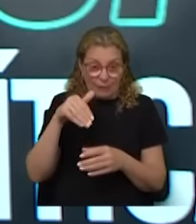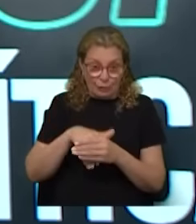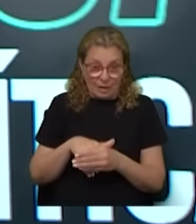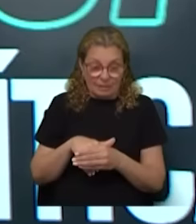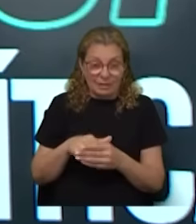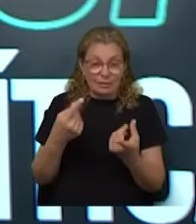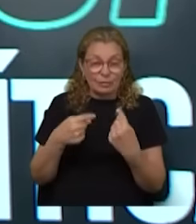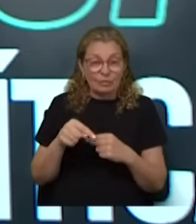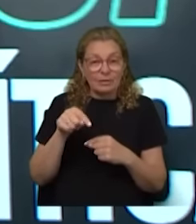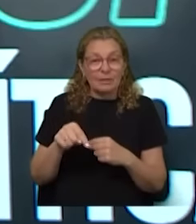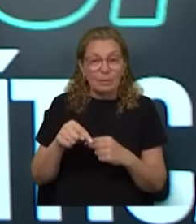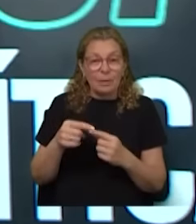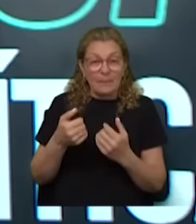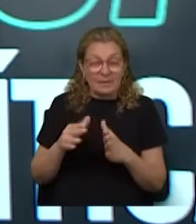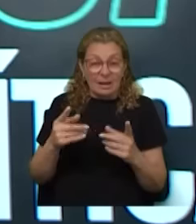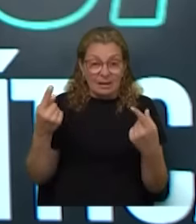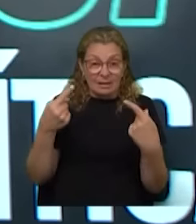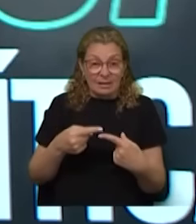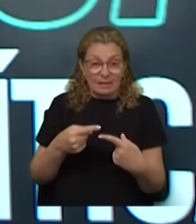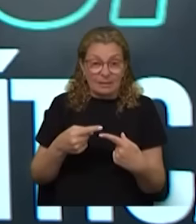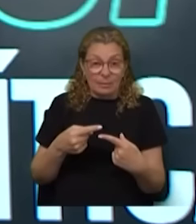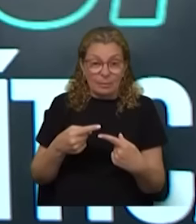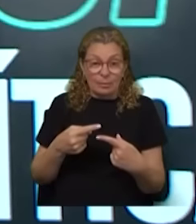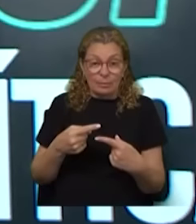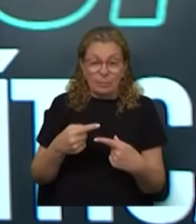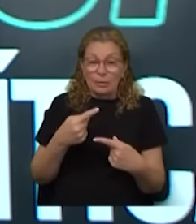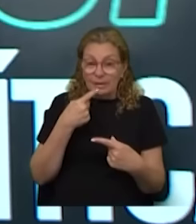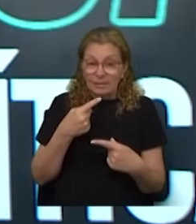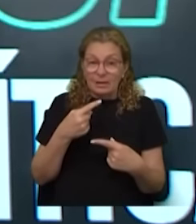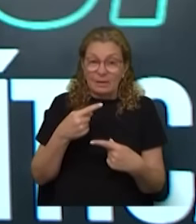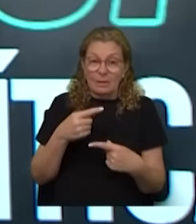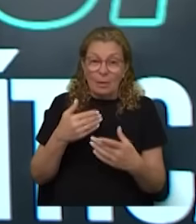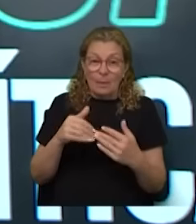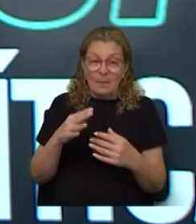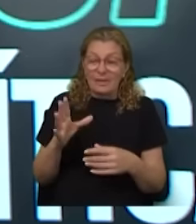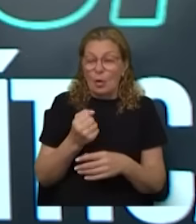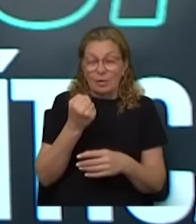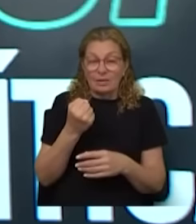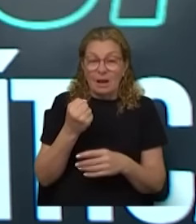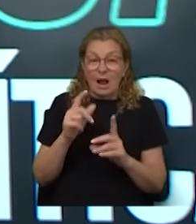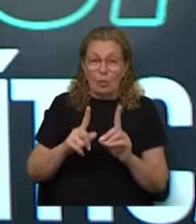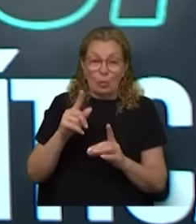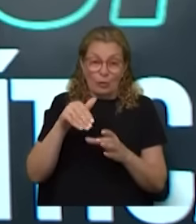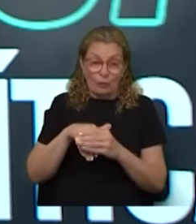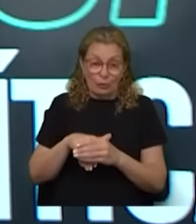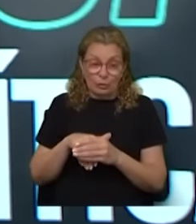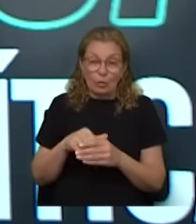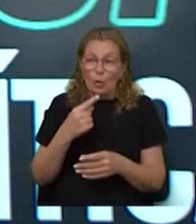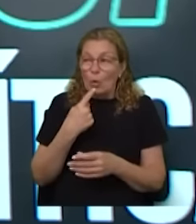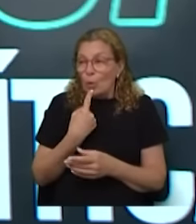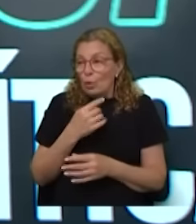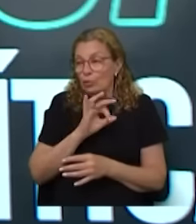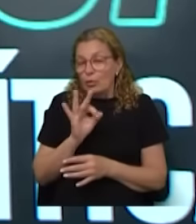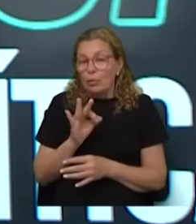entonces la función inicial del debate es la de reafirmación más que la de conquistar Los eh indecisos o